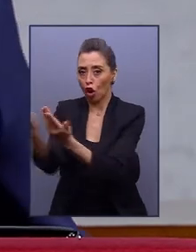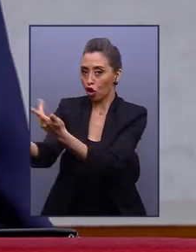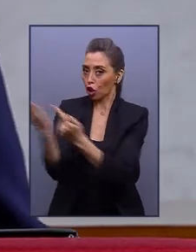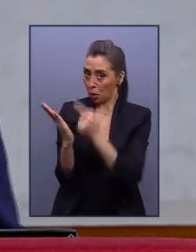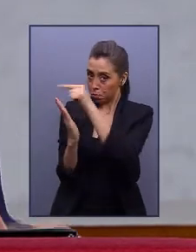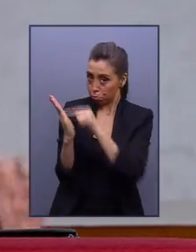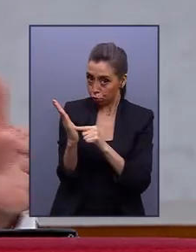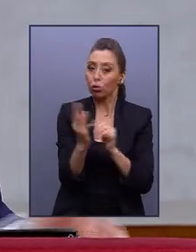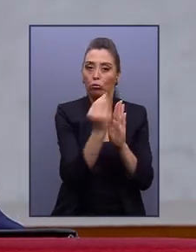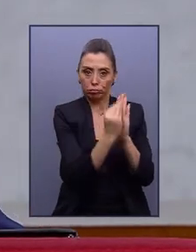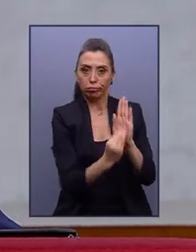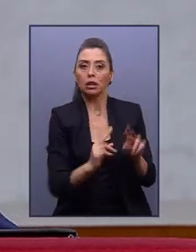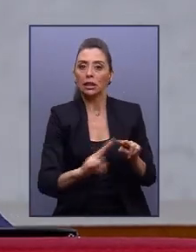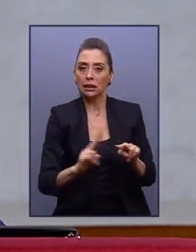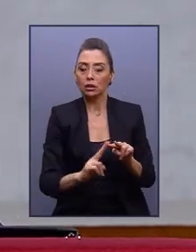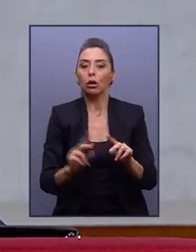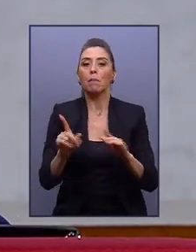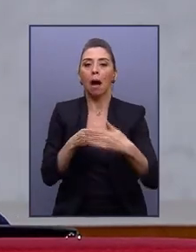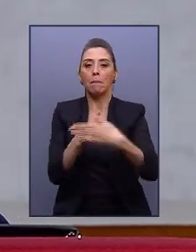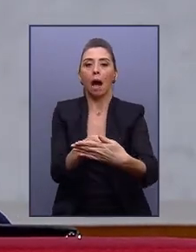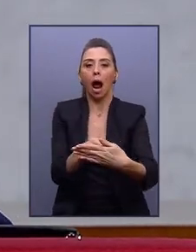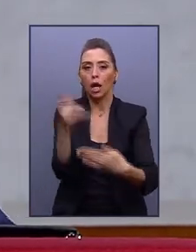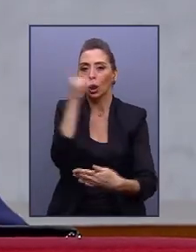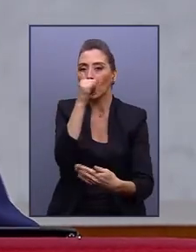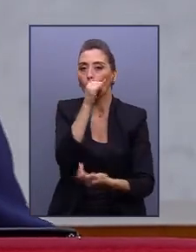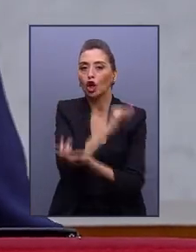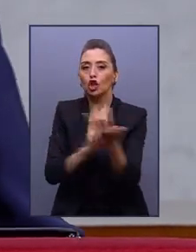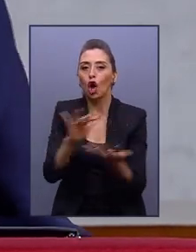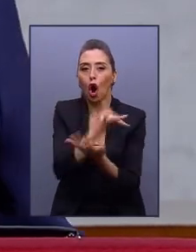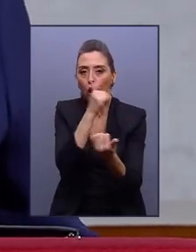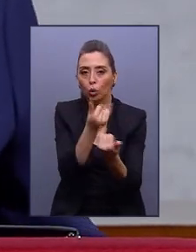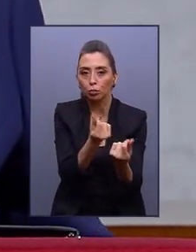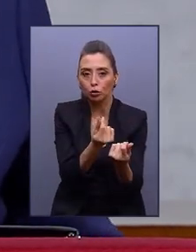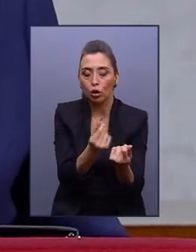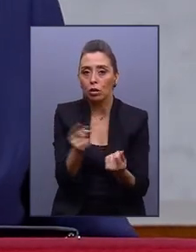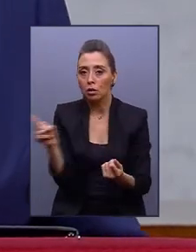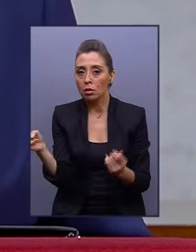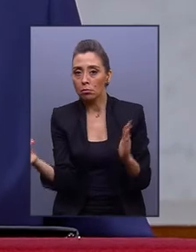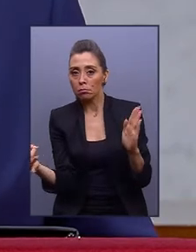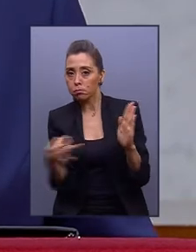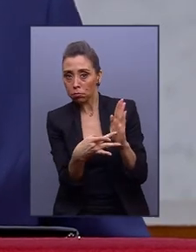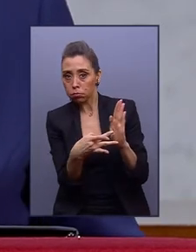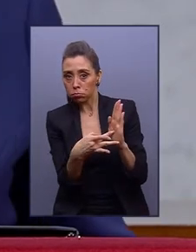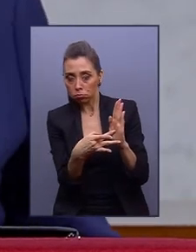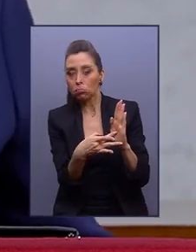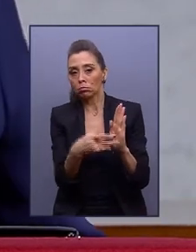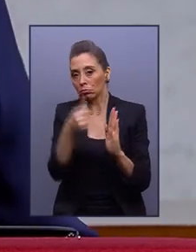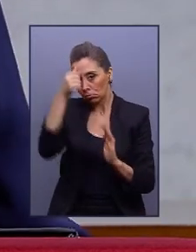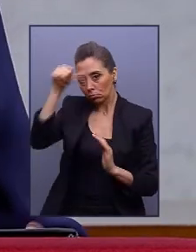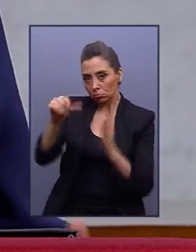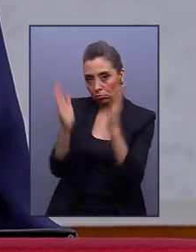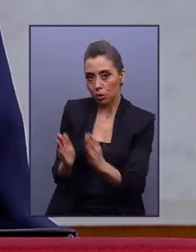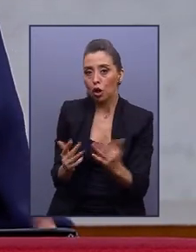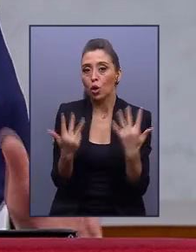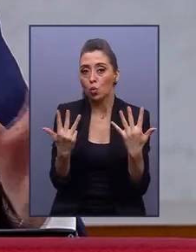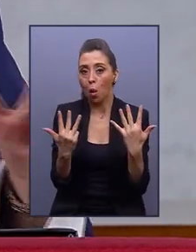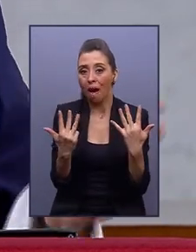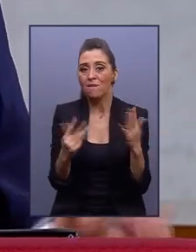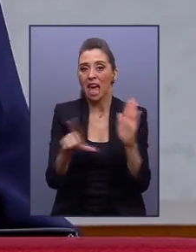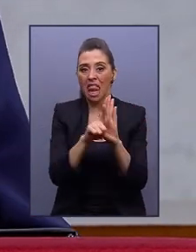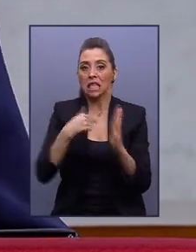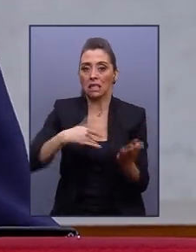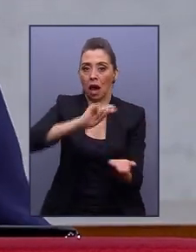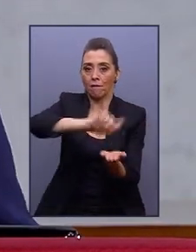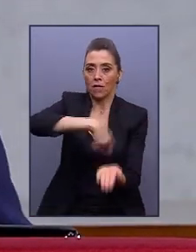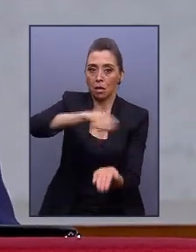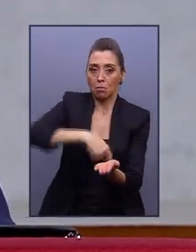ya vemos resultados que permitirán frenar la corrupción y castigar severamente las faltas a la fe pública. Ya hemos promulgado 9 leyes y hay 7